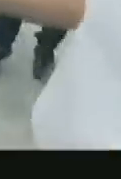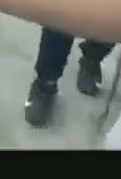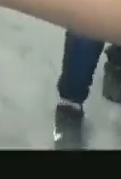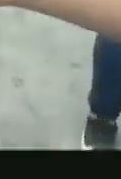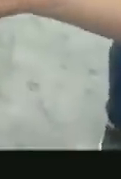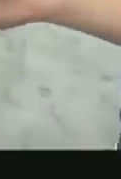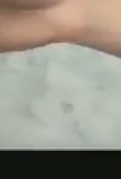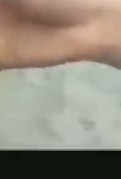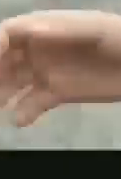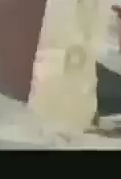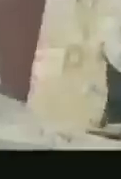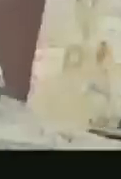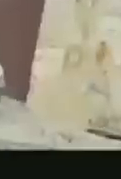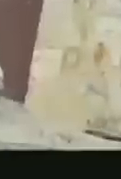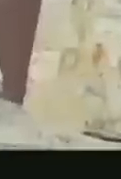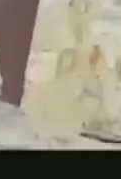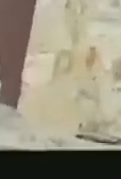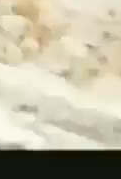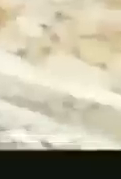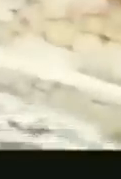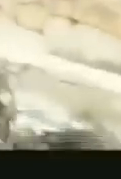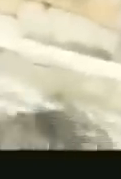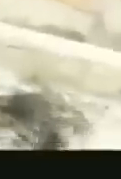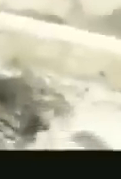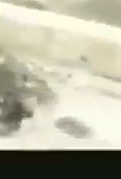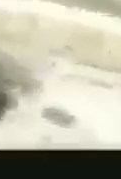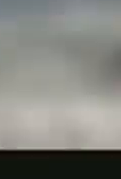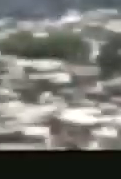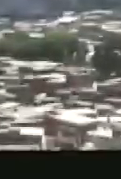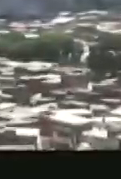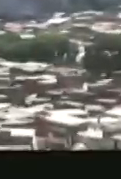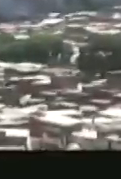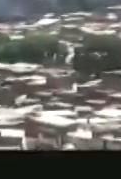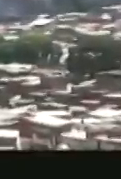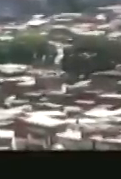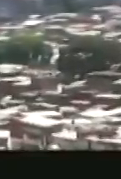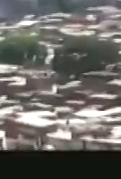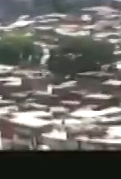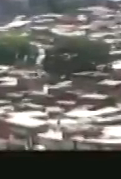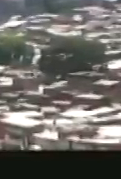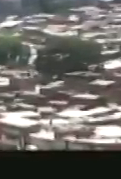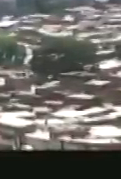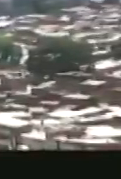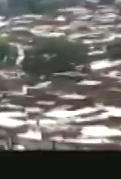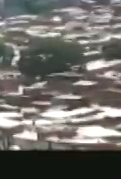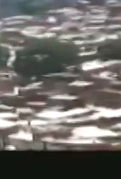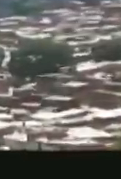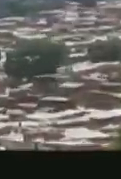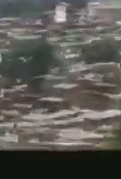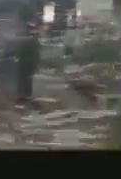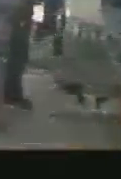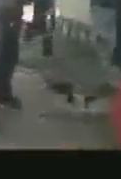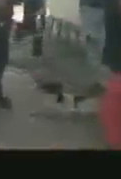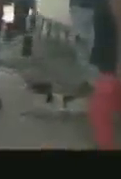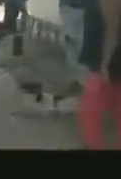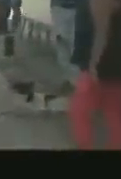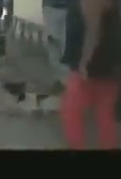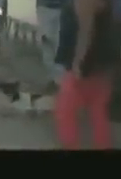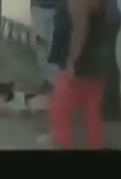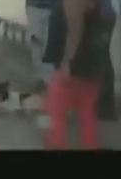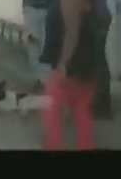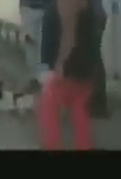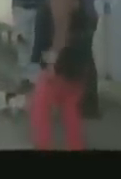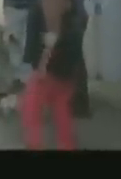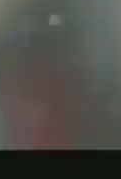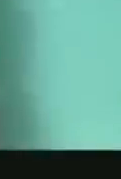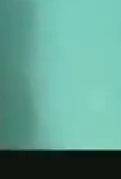una mejor manera de ejercer el poder popular y el poder político. Que el 1x10 ha sido un mecanismo tecnológico, le